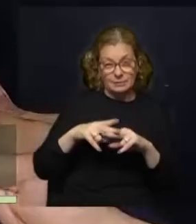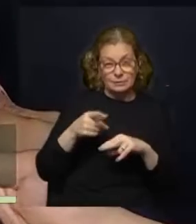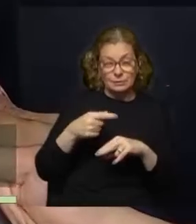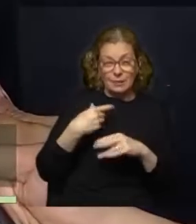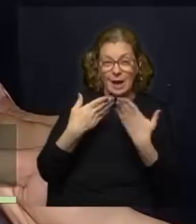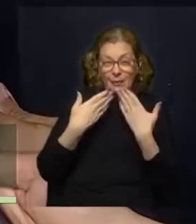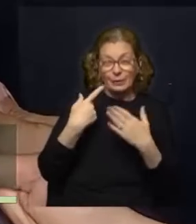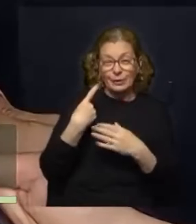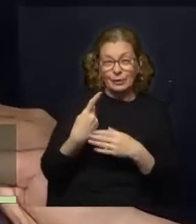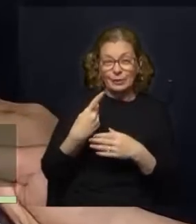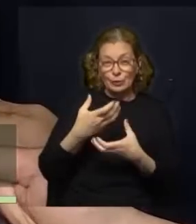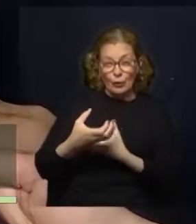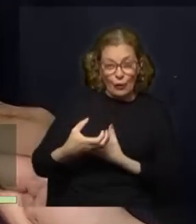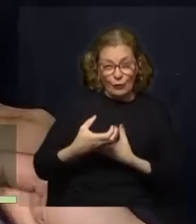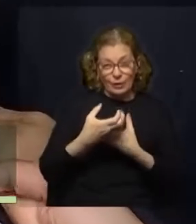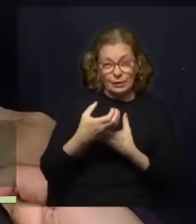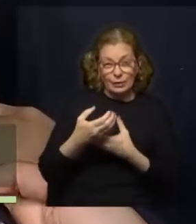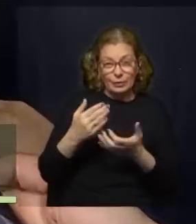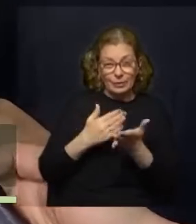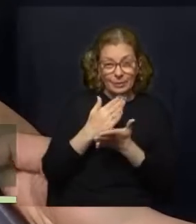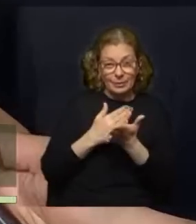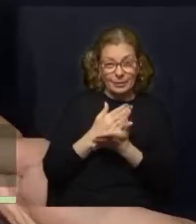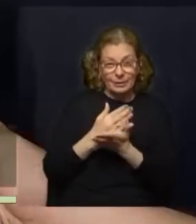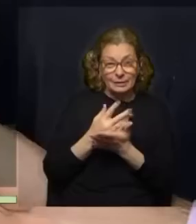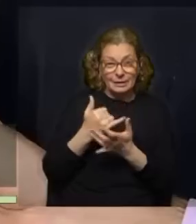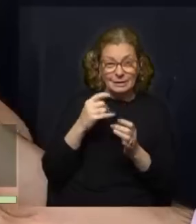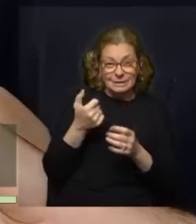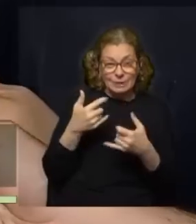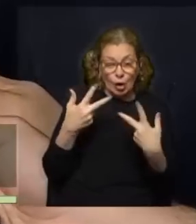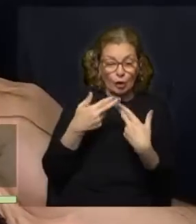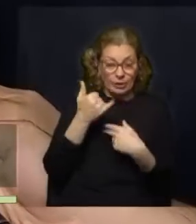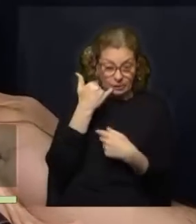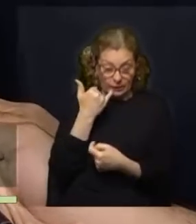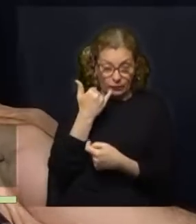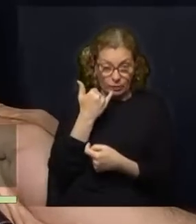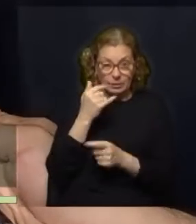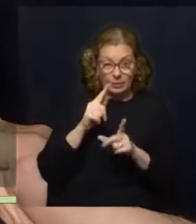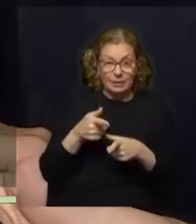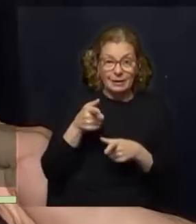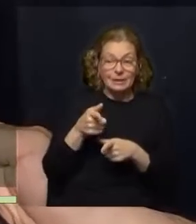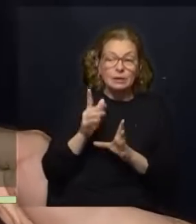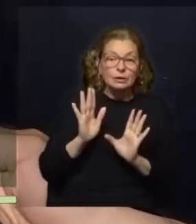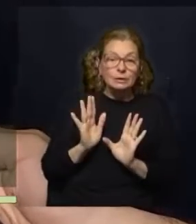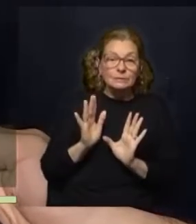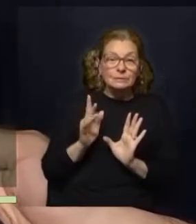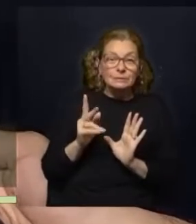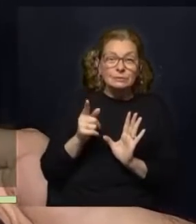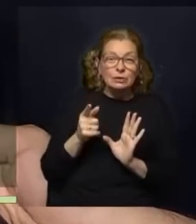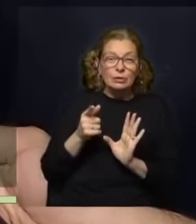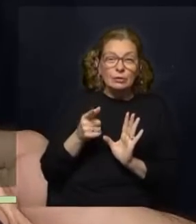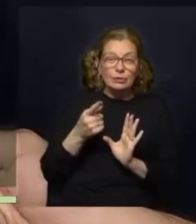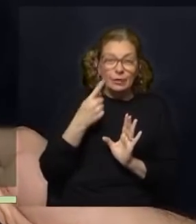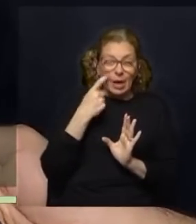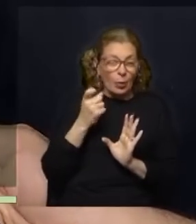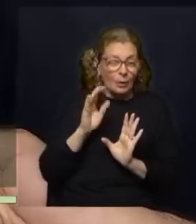el director de bomberos permanentemente recién corté con él también y Bueno hasta que ellos esté directamente no